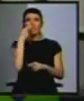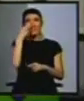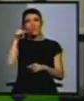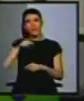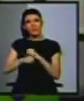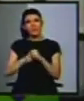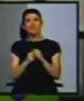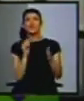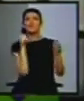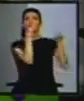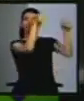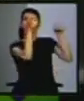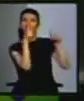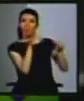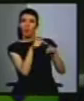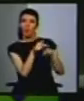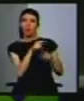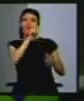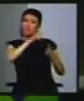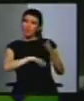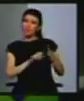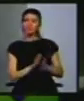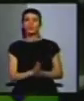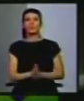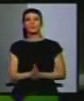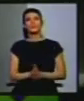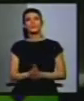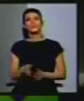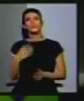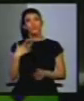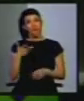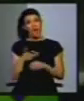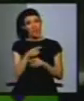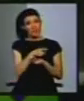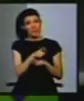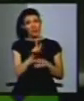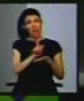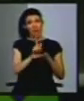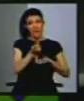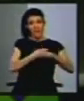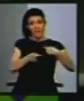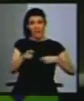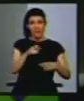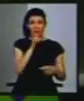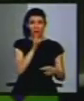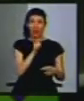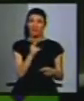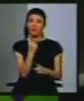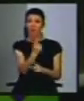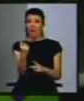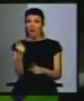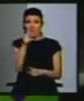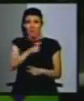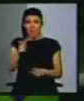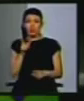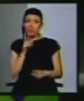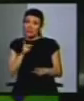en una de las paredes del bar. A pesar de ser un local de expendio de alcoholes, cada